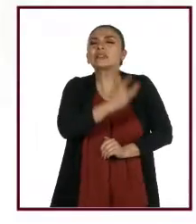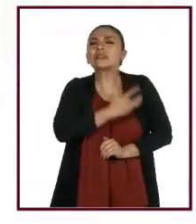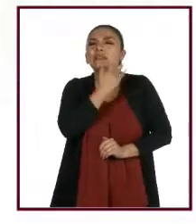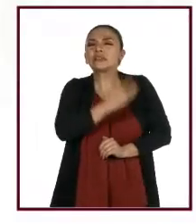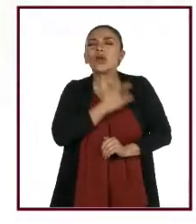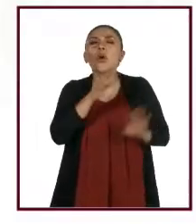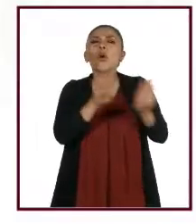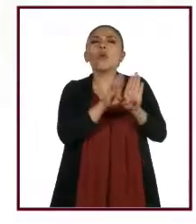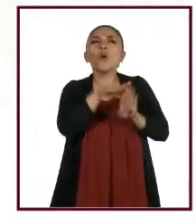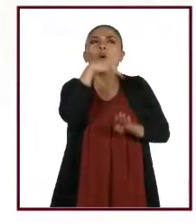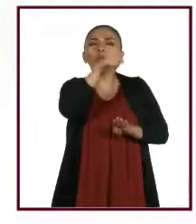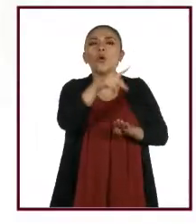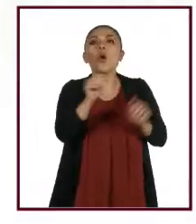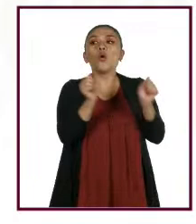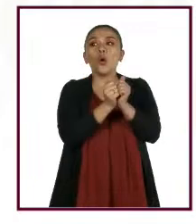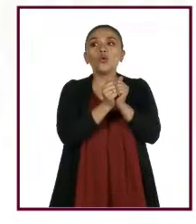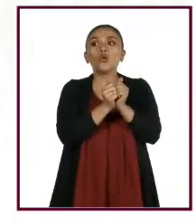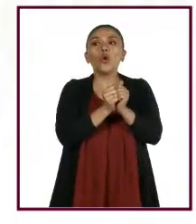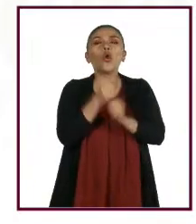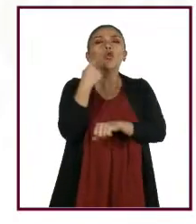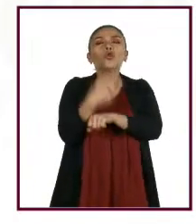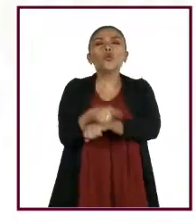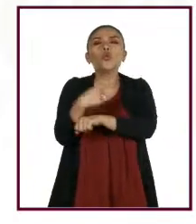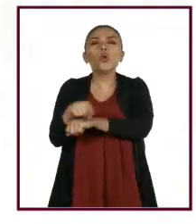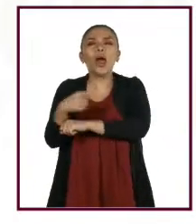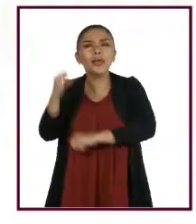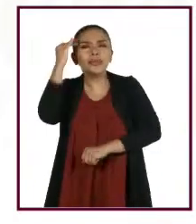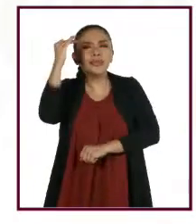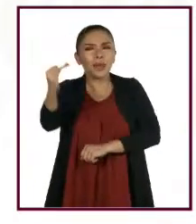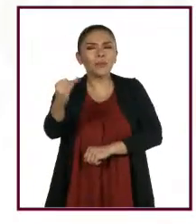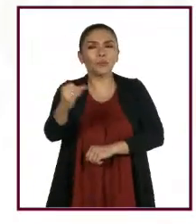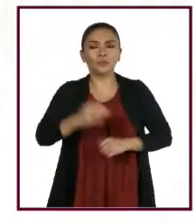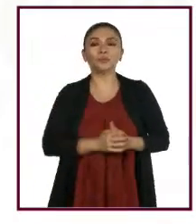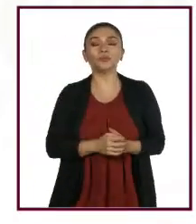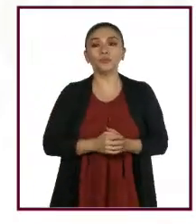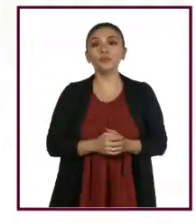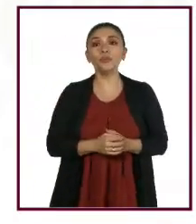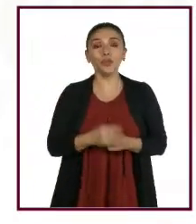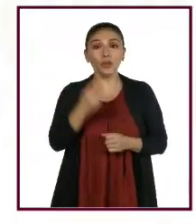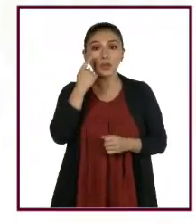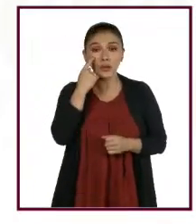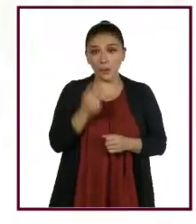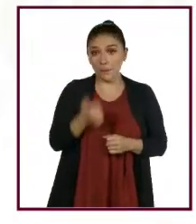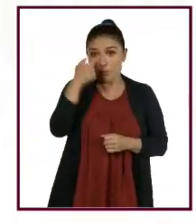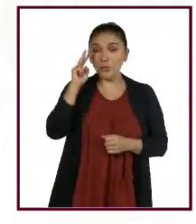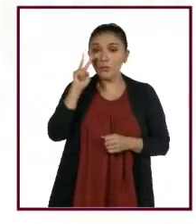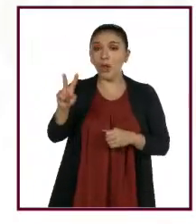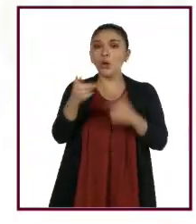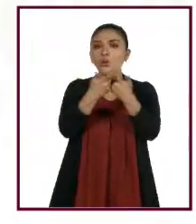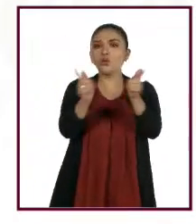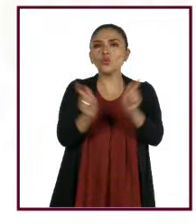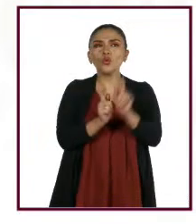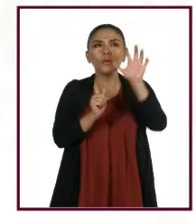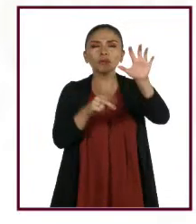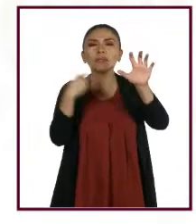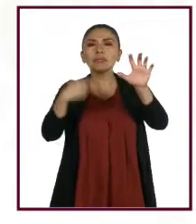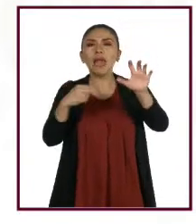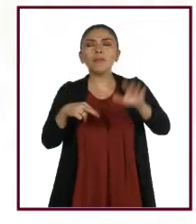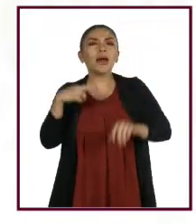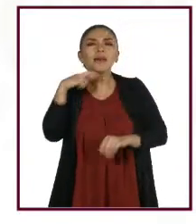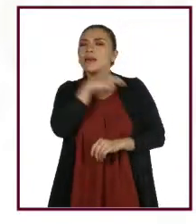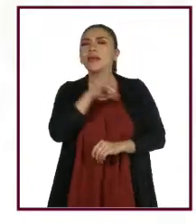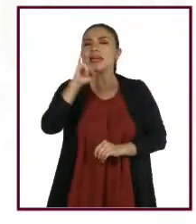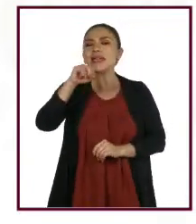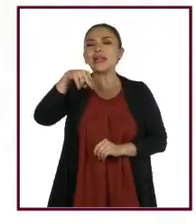de su duración o del tiempo en el cual se presentan. Vamos a ver un grupo de efectos que se llaman